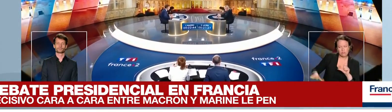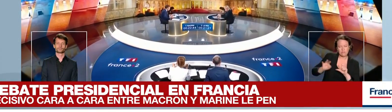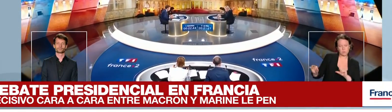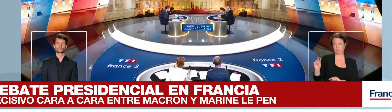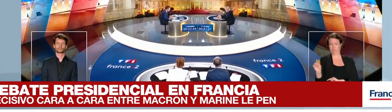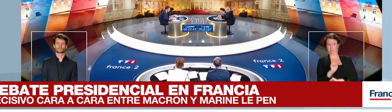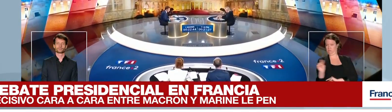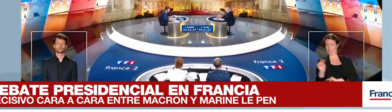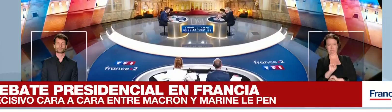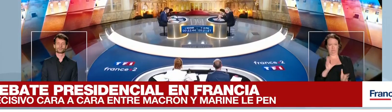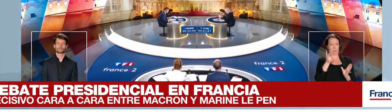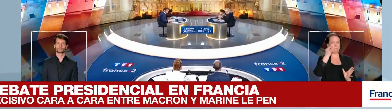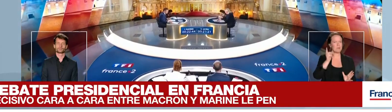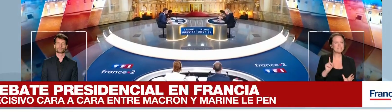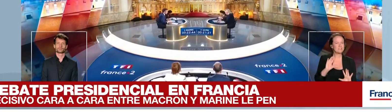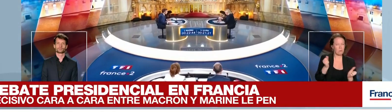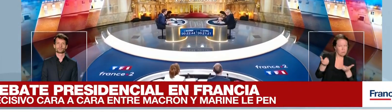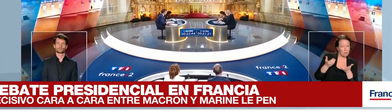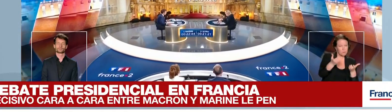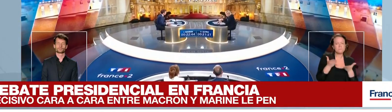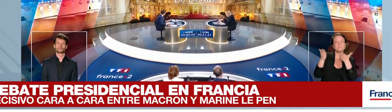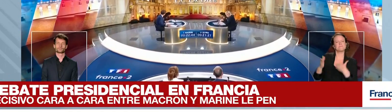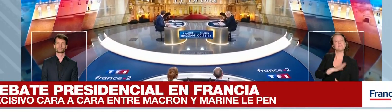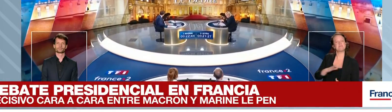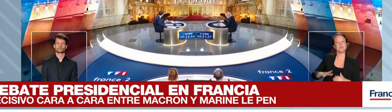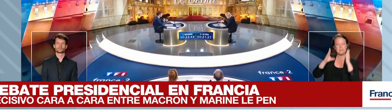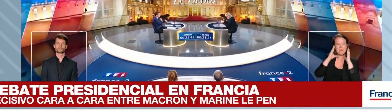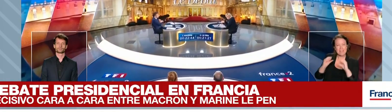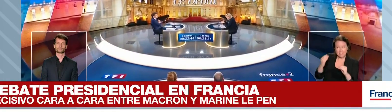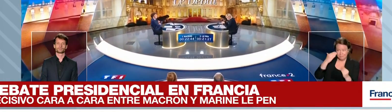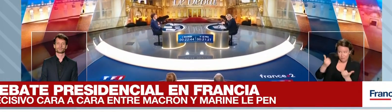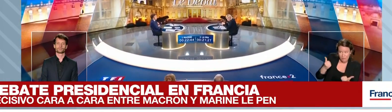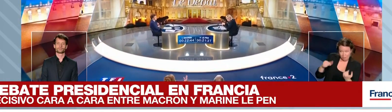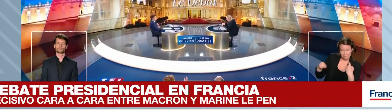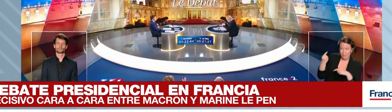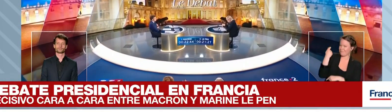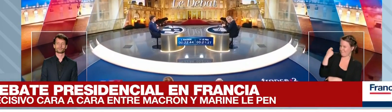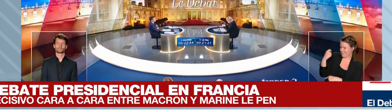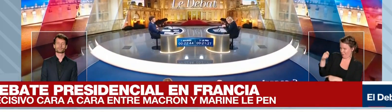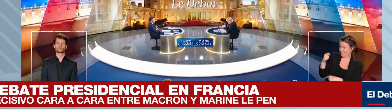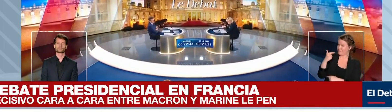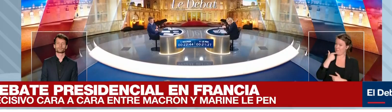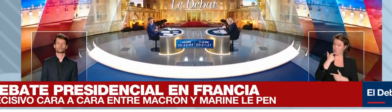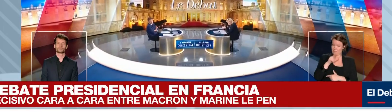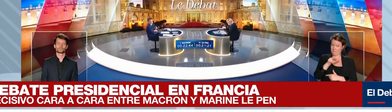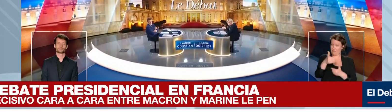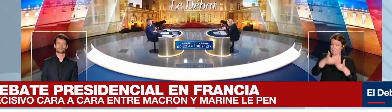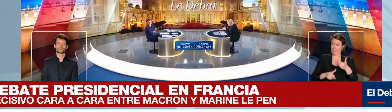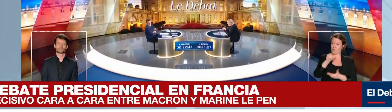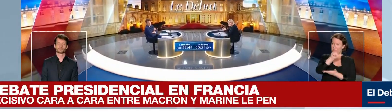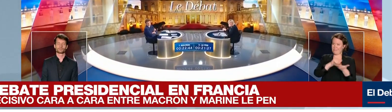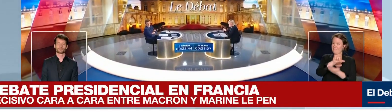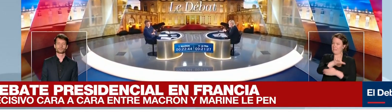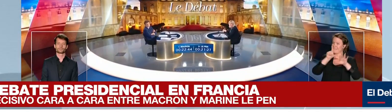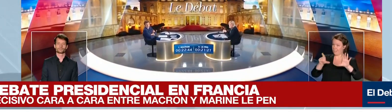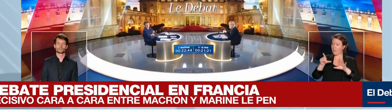y los franceses ya no entienden bien qué es lo que propone cada uno. Marine Le Pen, para ser claro, usted, si es presidenta, ¿a